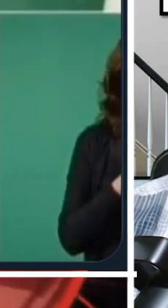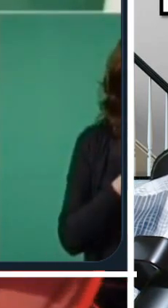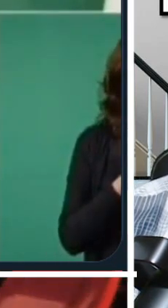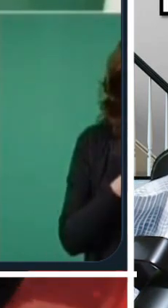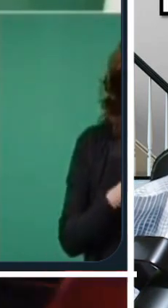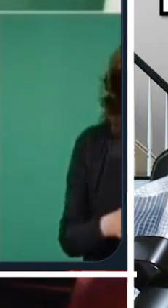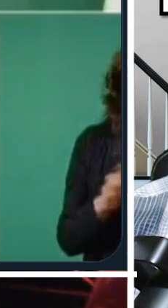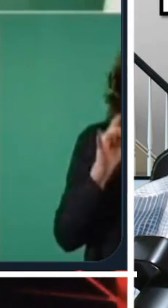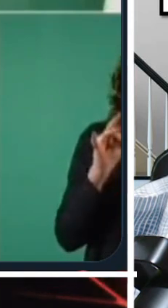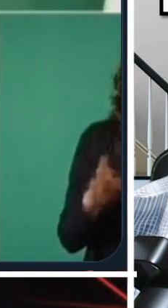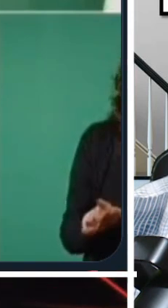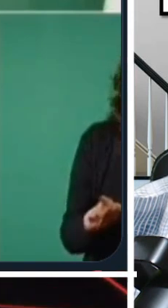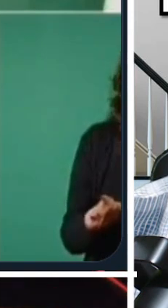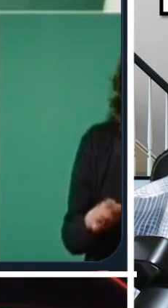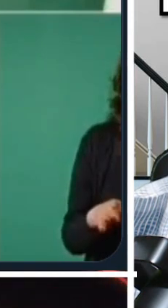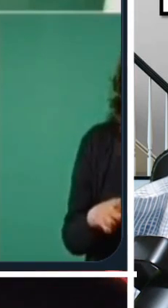y él